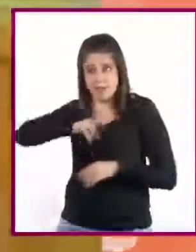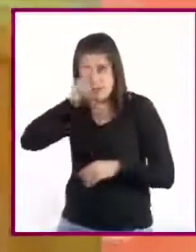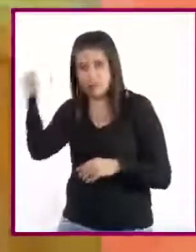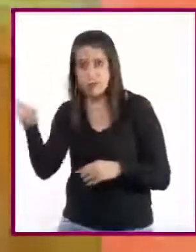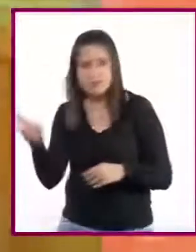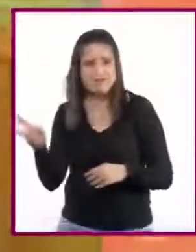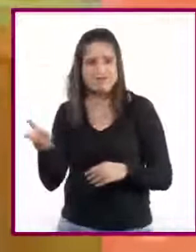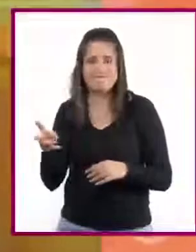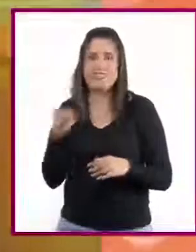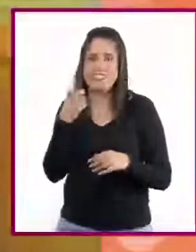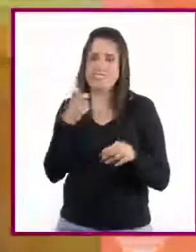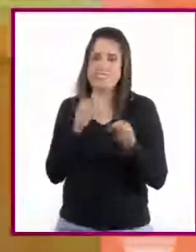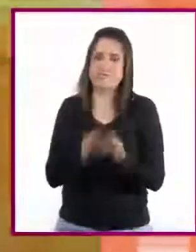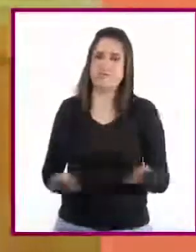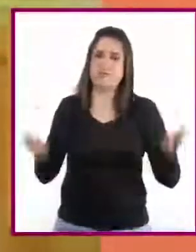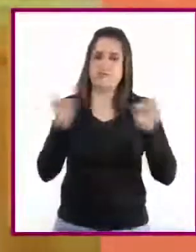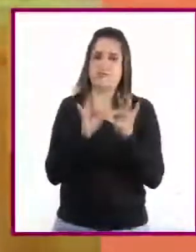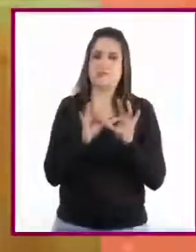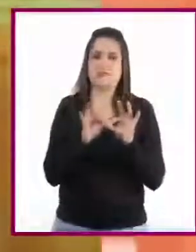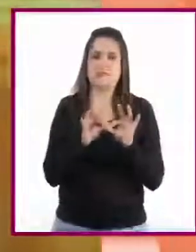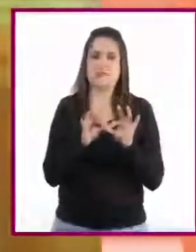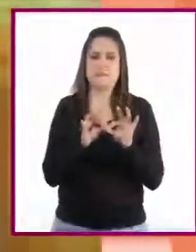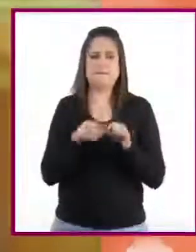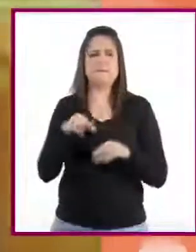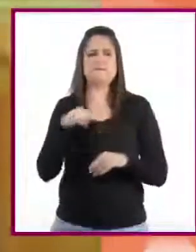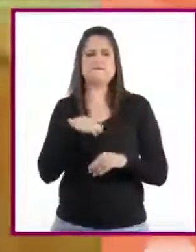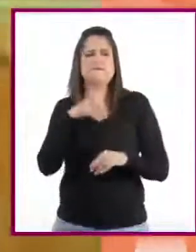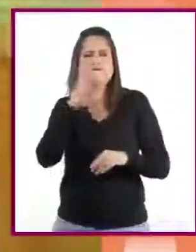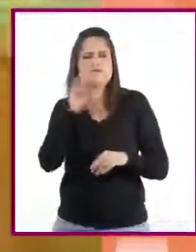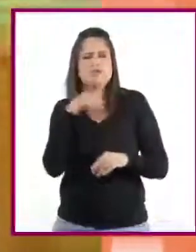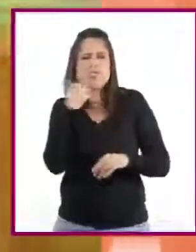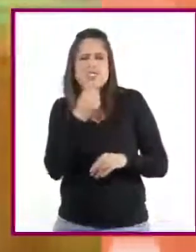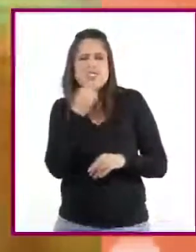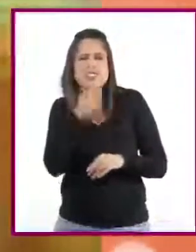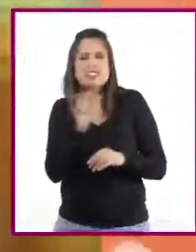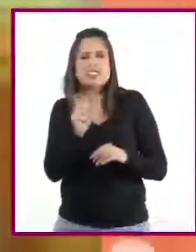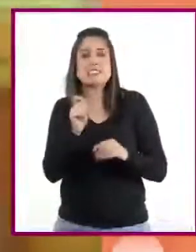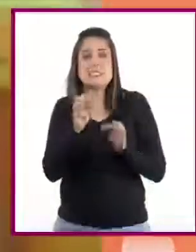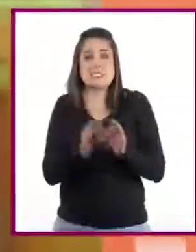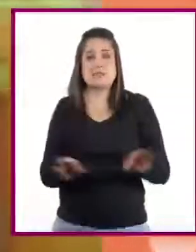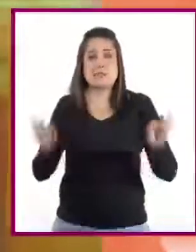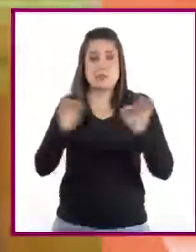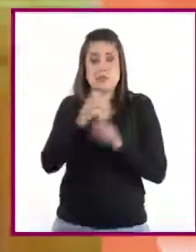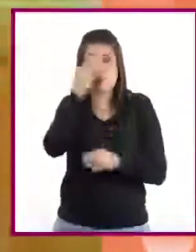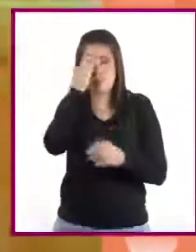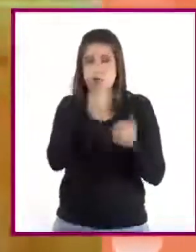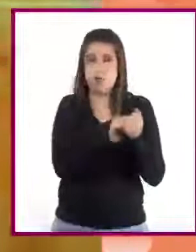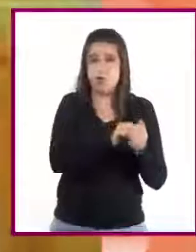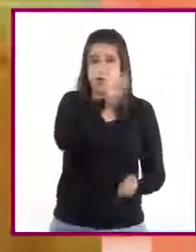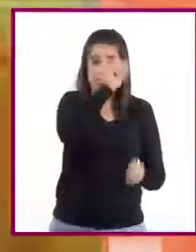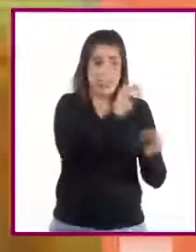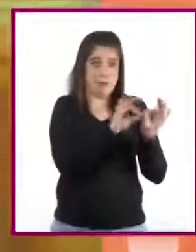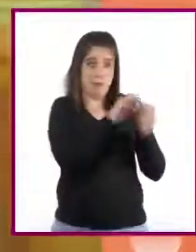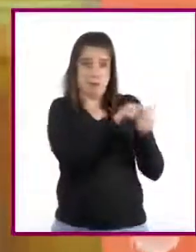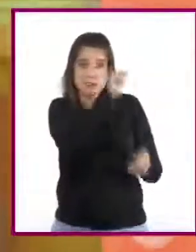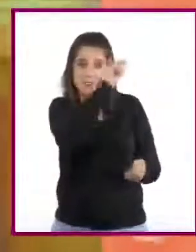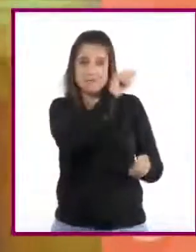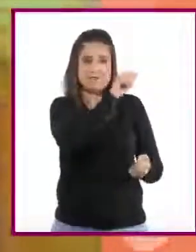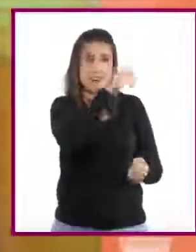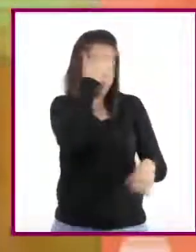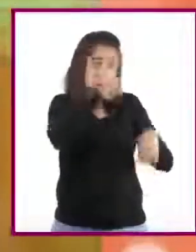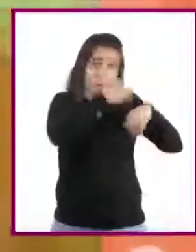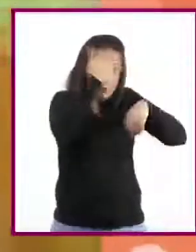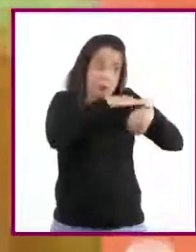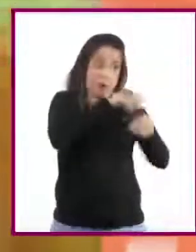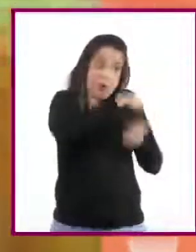es muy importante. No quiero decir que ya no es importante conocer la Constitución, pero creo que no basta con